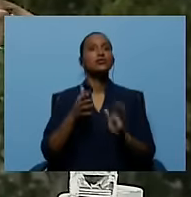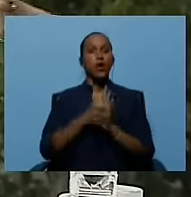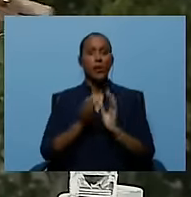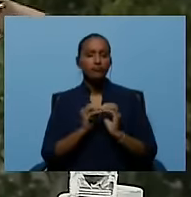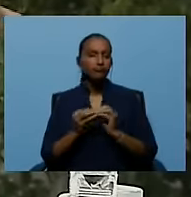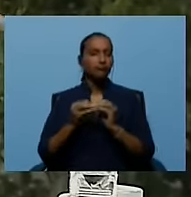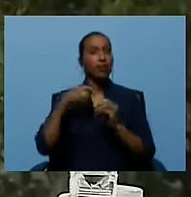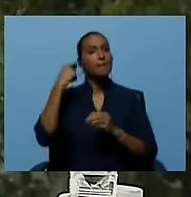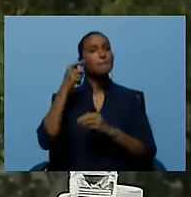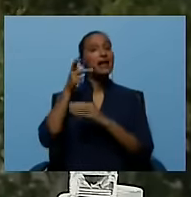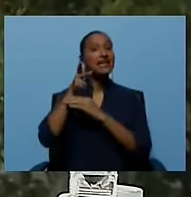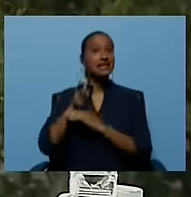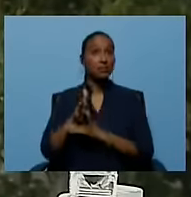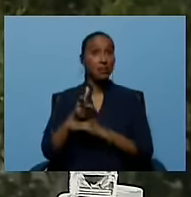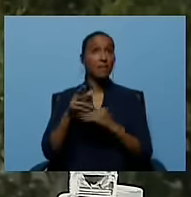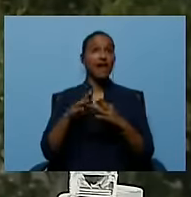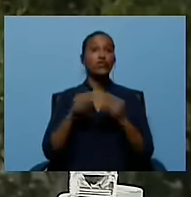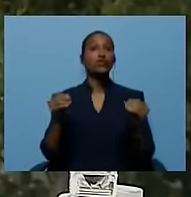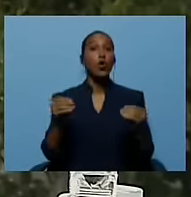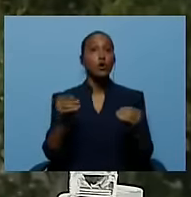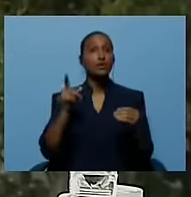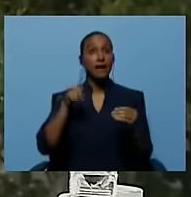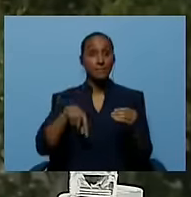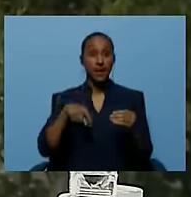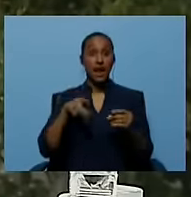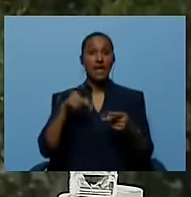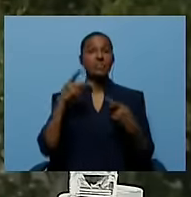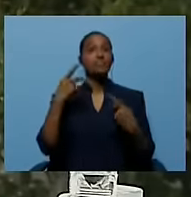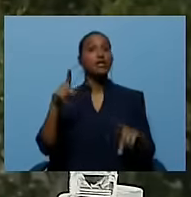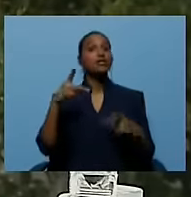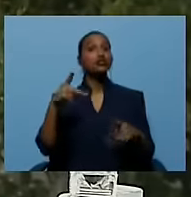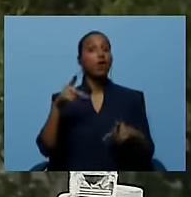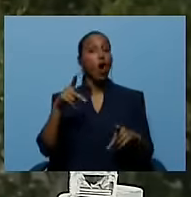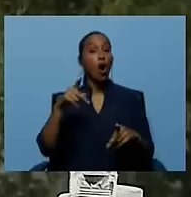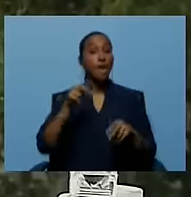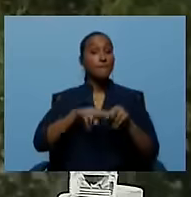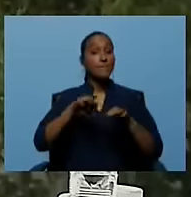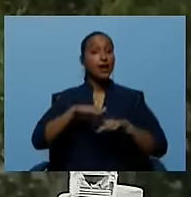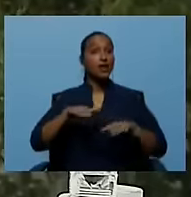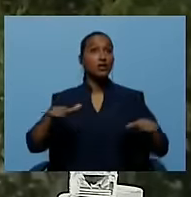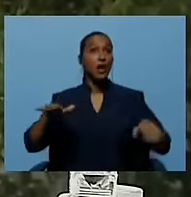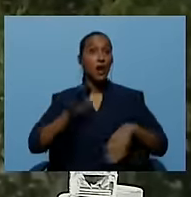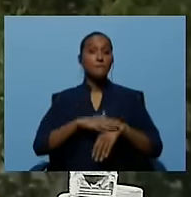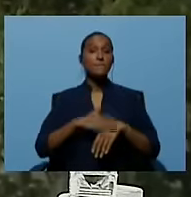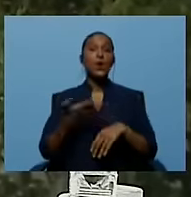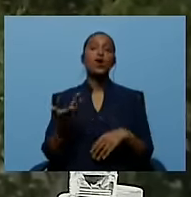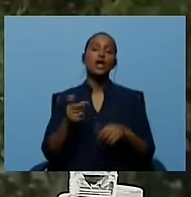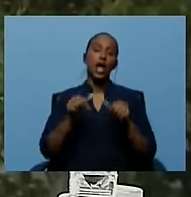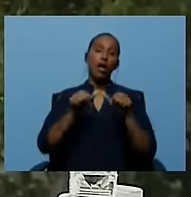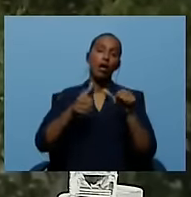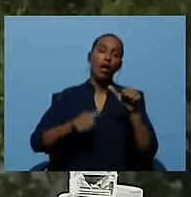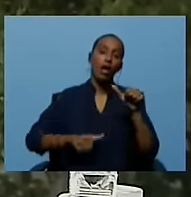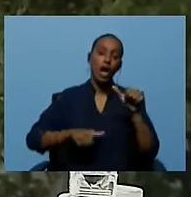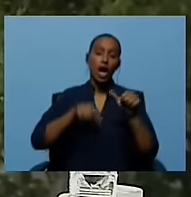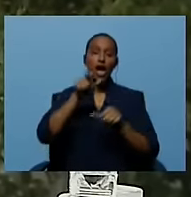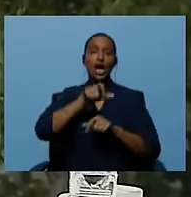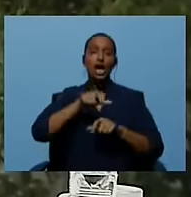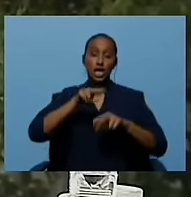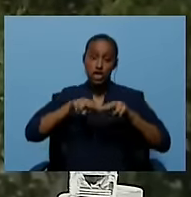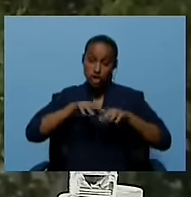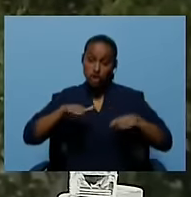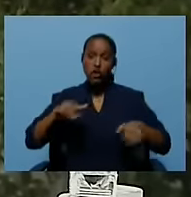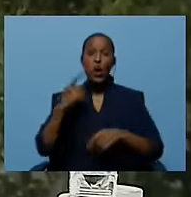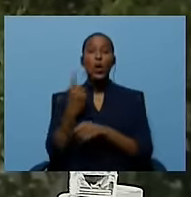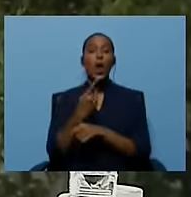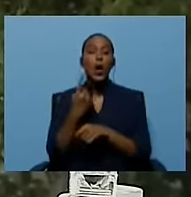y una versión de película TikTok para los niños. Porque a ustedes les da flojera ver una película completa, ¿verdad? Una hora, dos